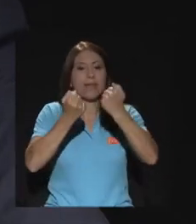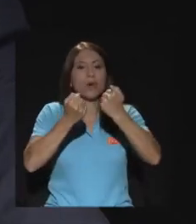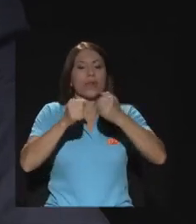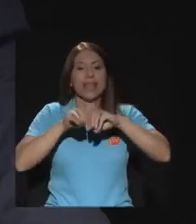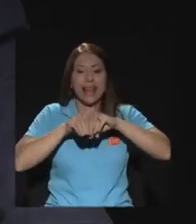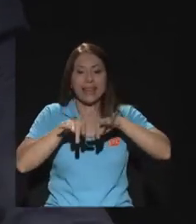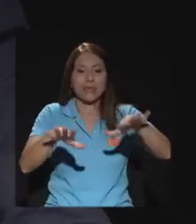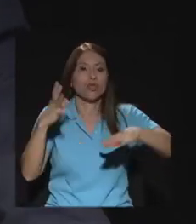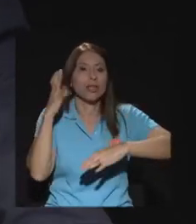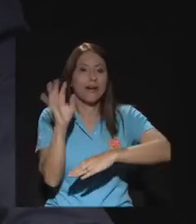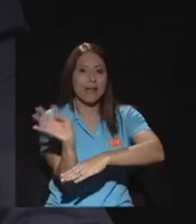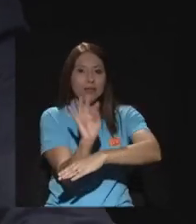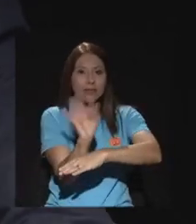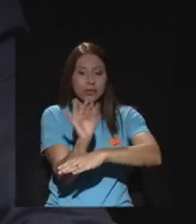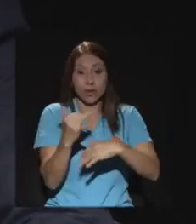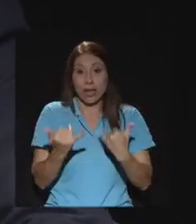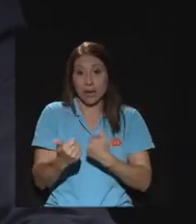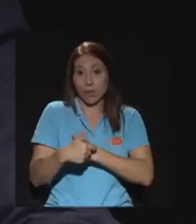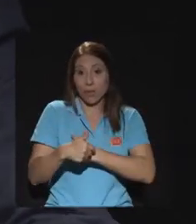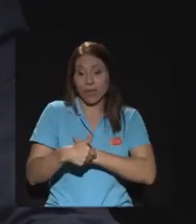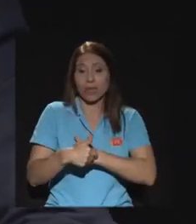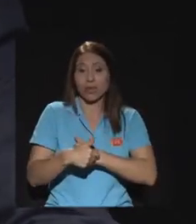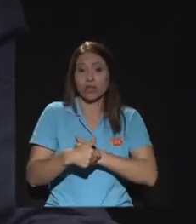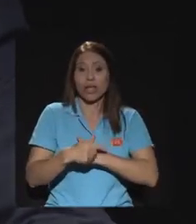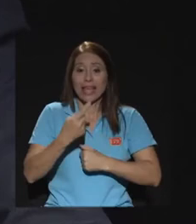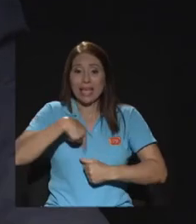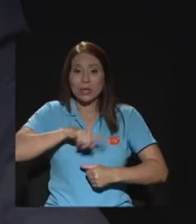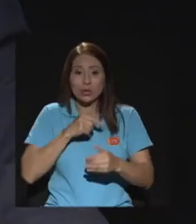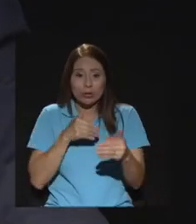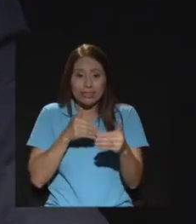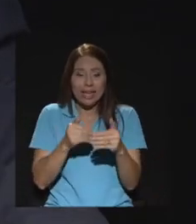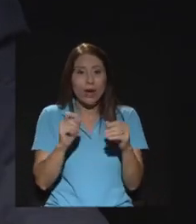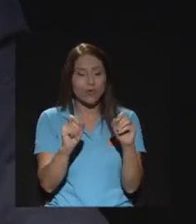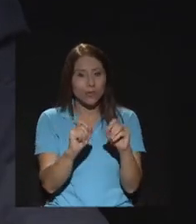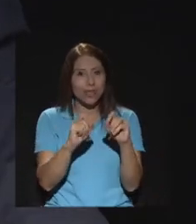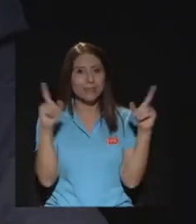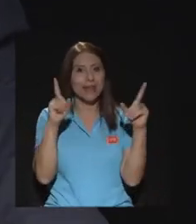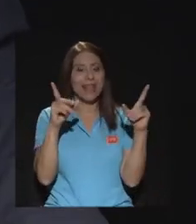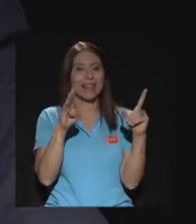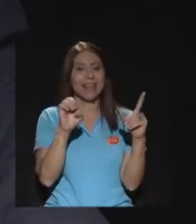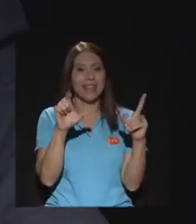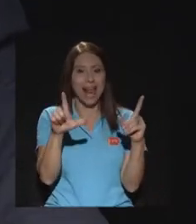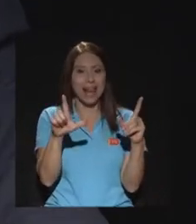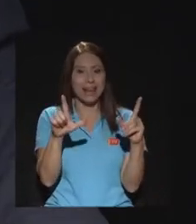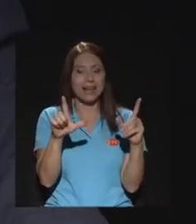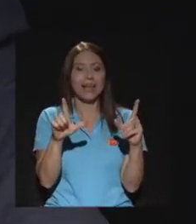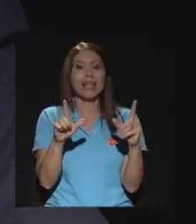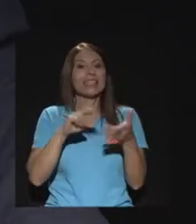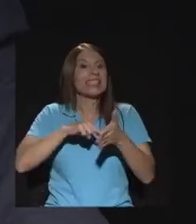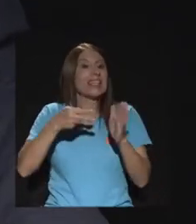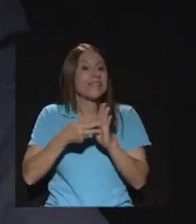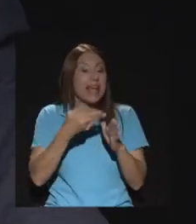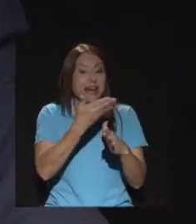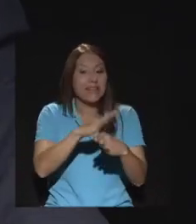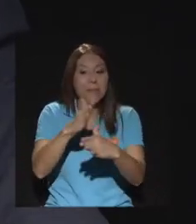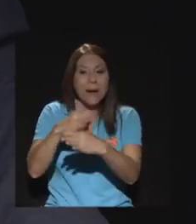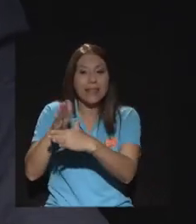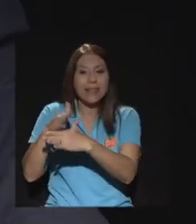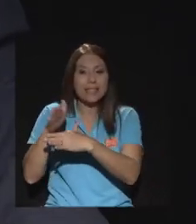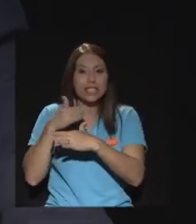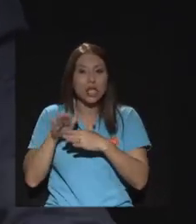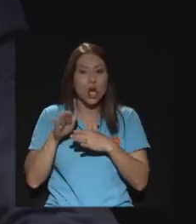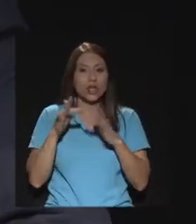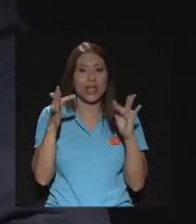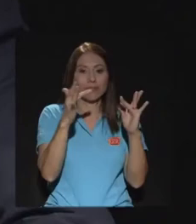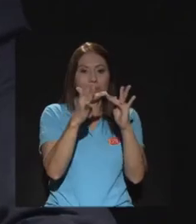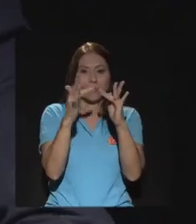radiodifusión en momentos en que vamos a tener de frente un despertar digital y que va a significar posiblemente la repartición del dividendo, que es